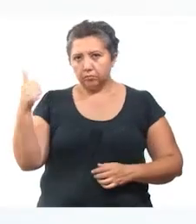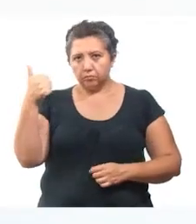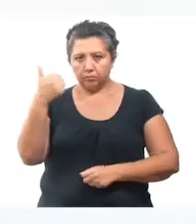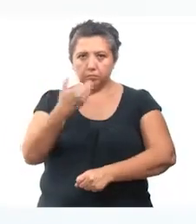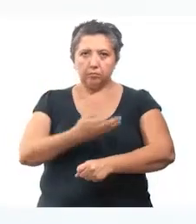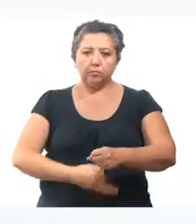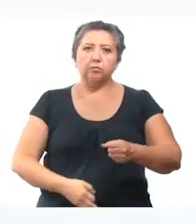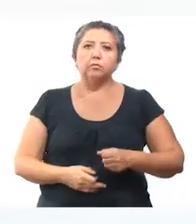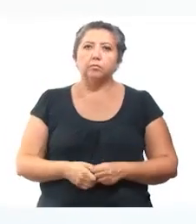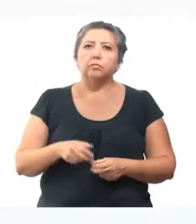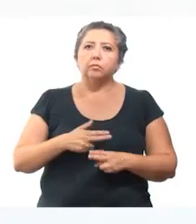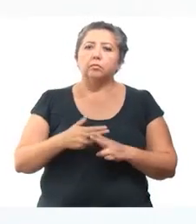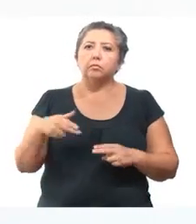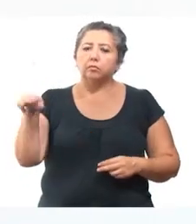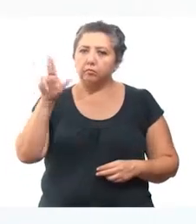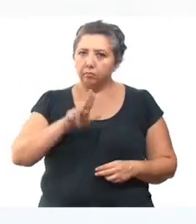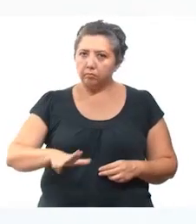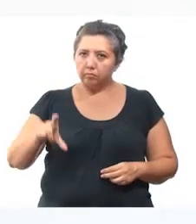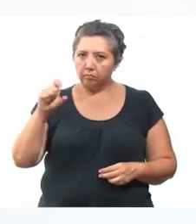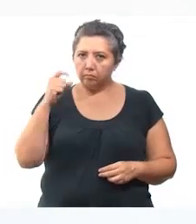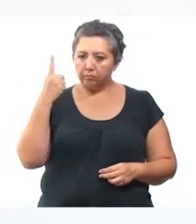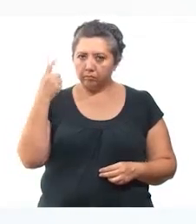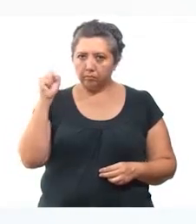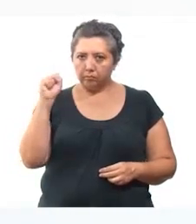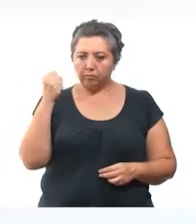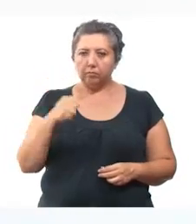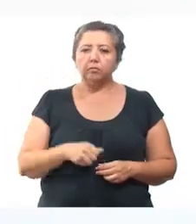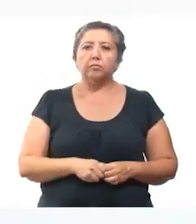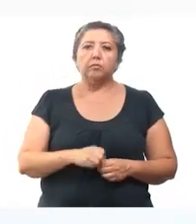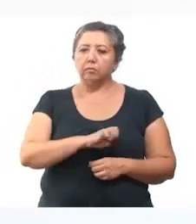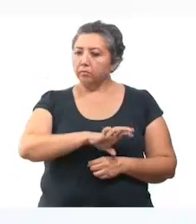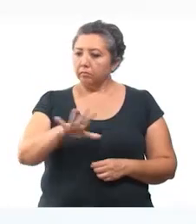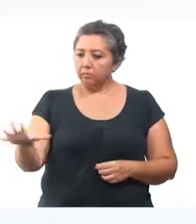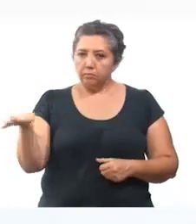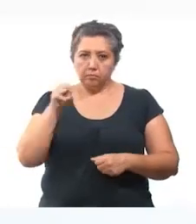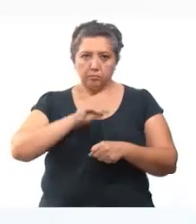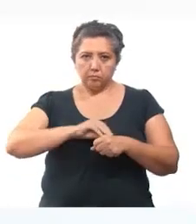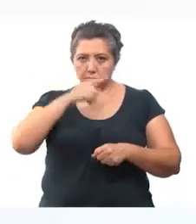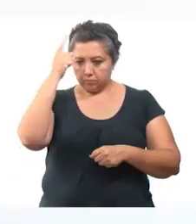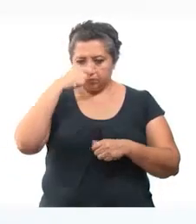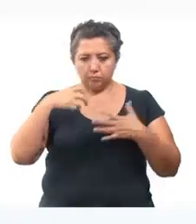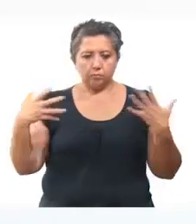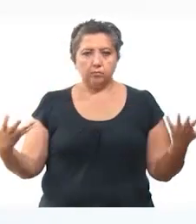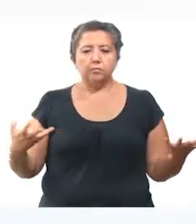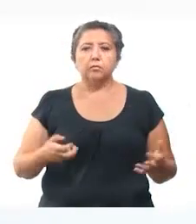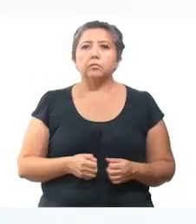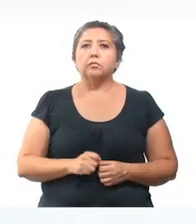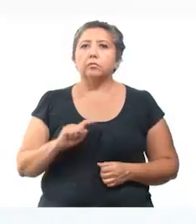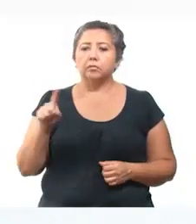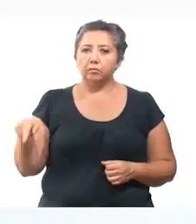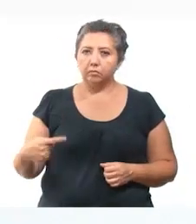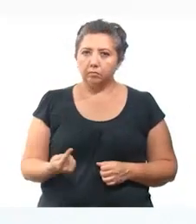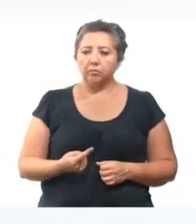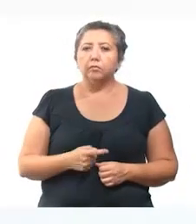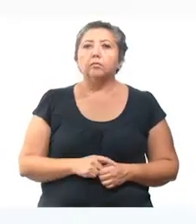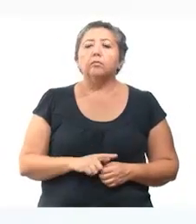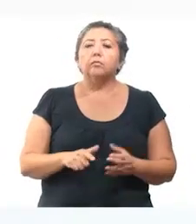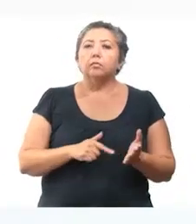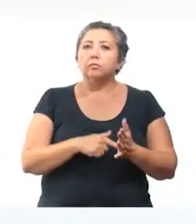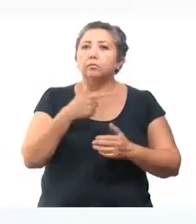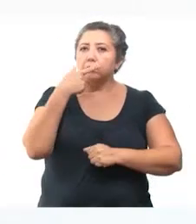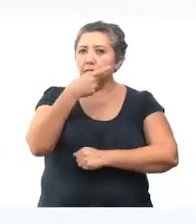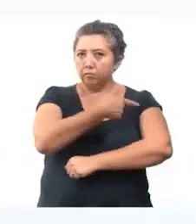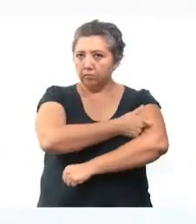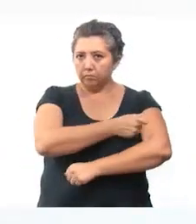6 de la tarde, hasta el martes 21 de septiembre. Los espacios habilitados para llevar a cabo esta tarea son los macrocentros